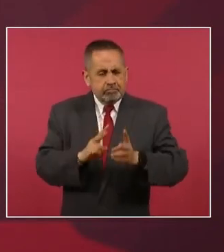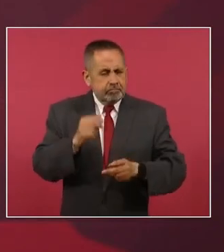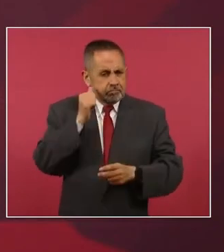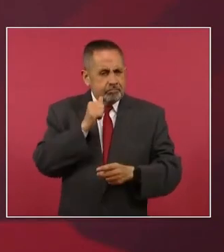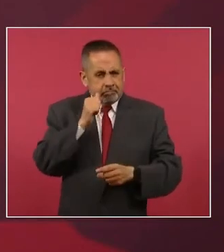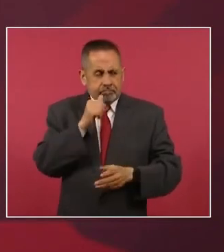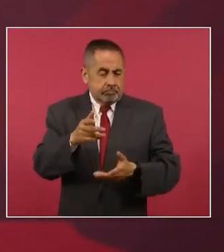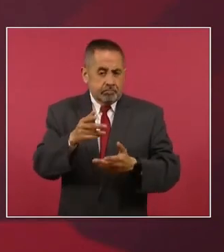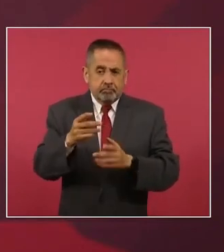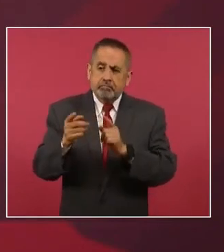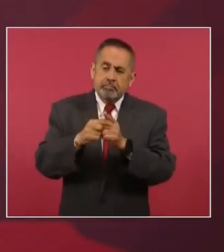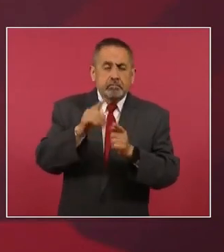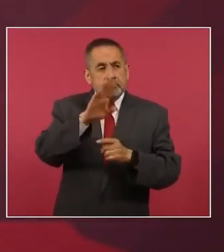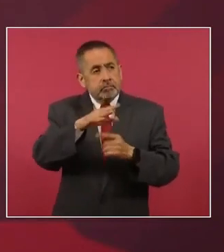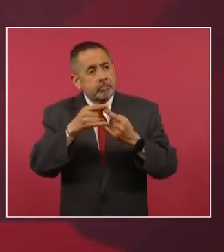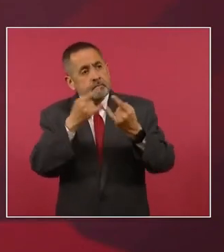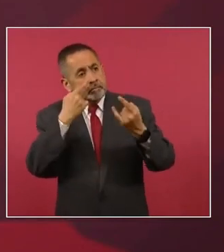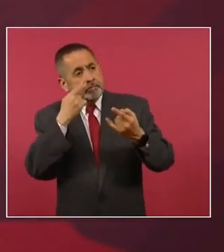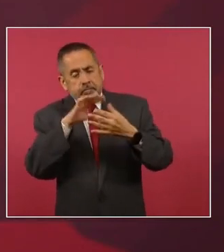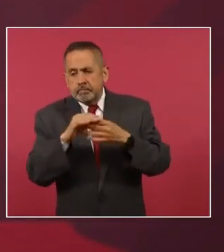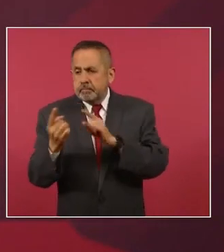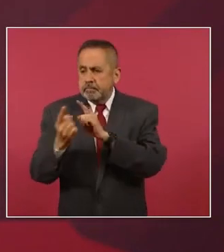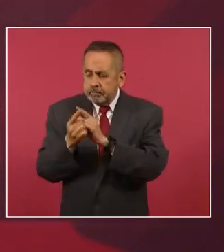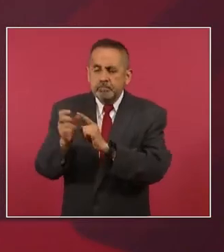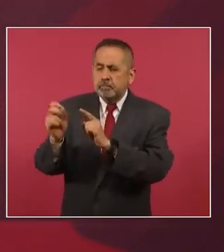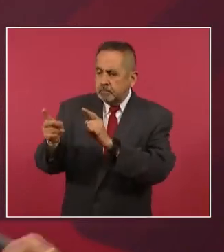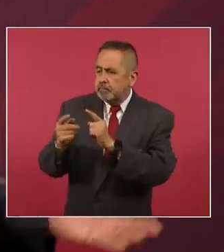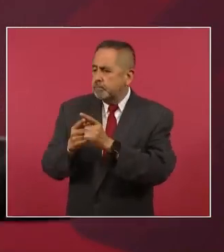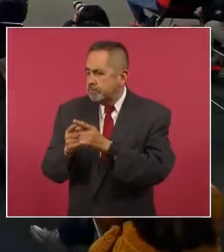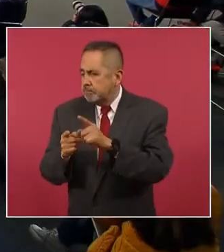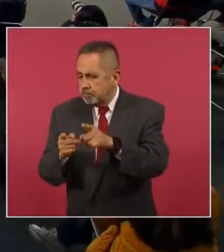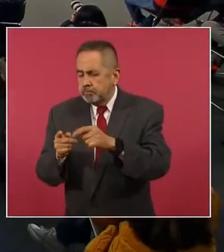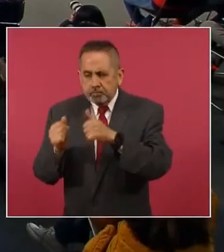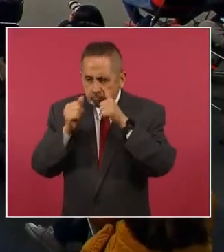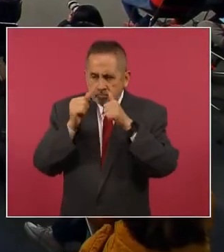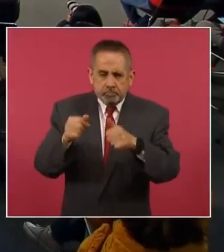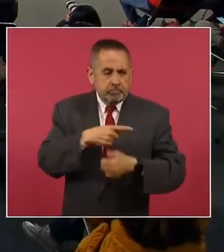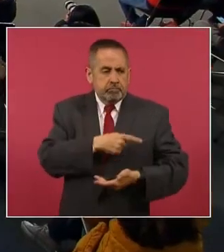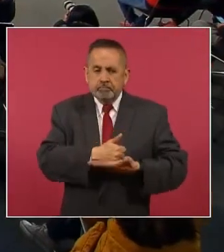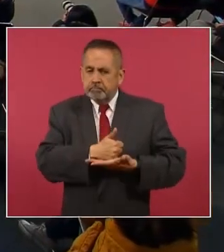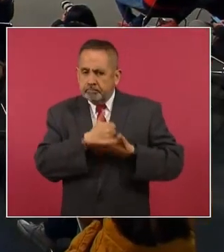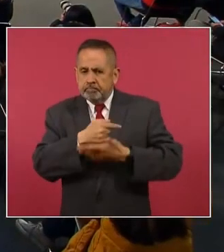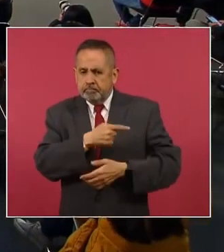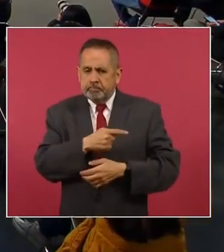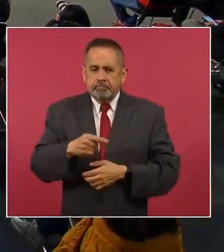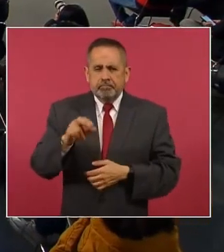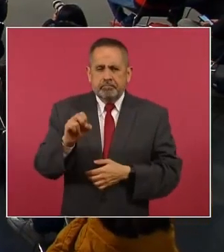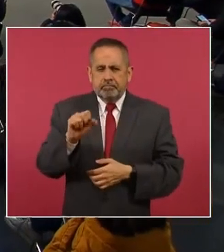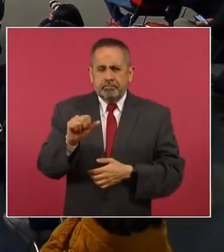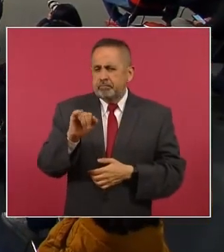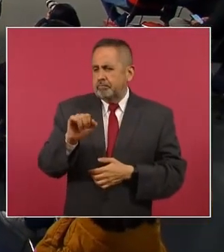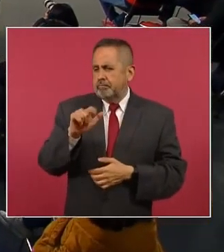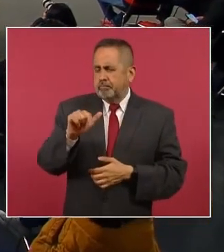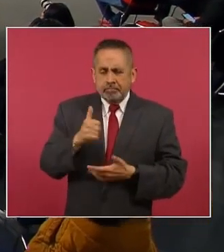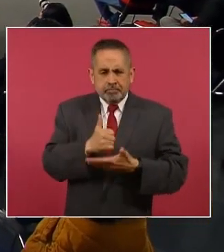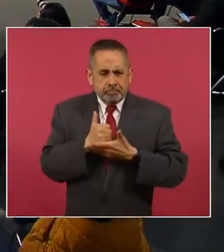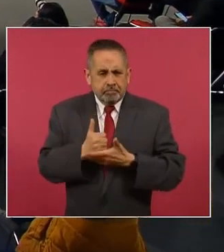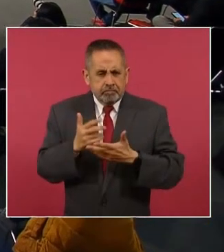con casos que atiendo personalmente, me ayuda Rosa